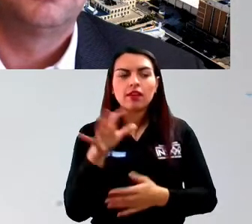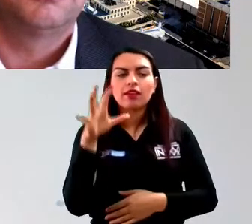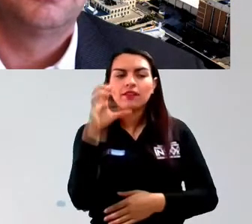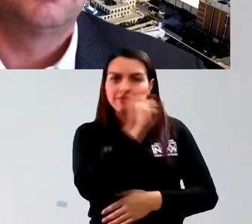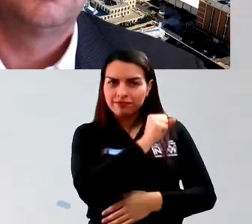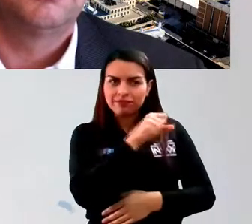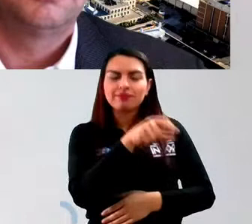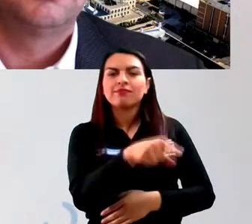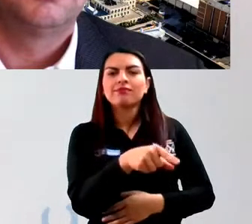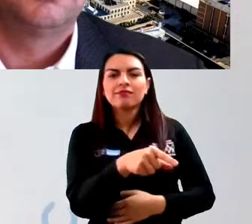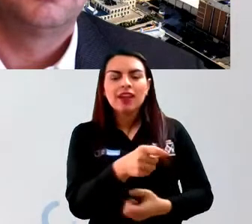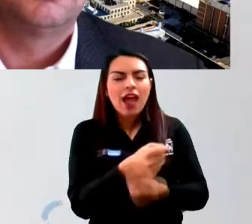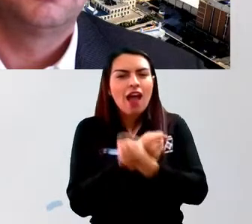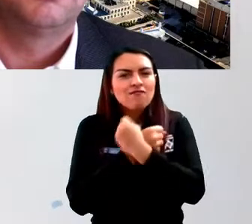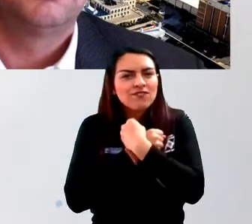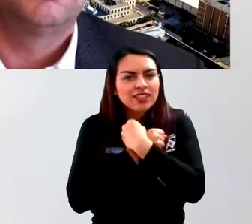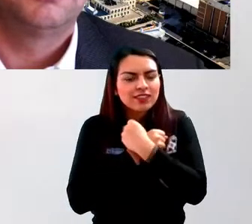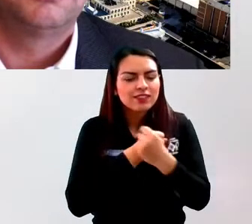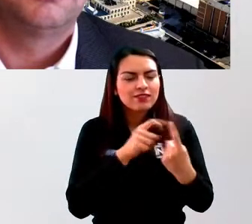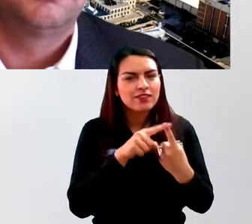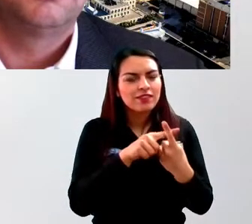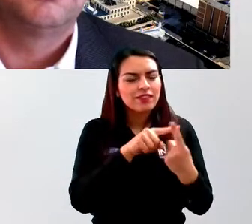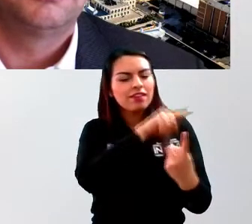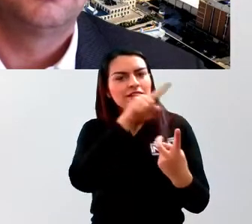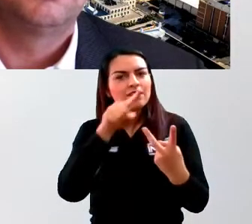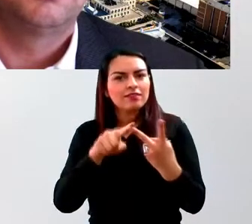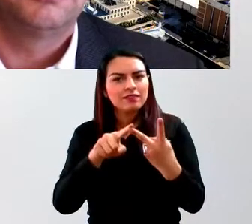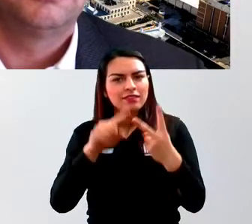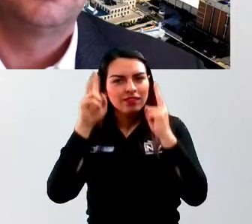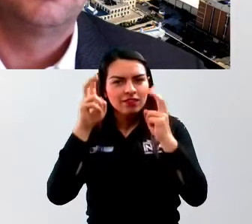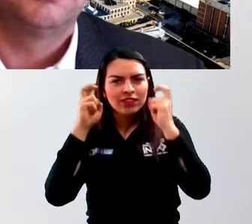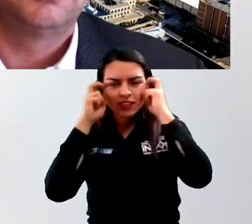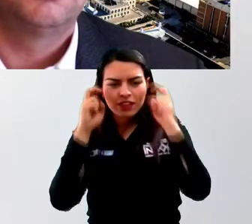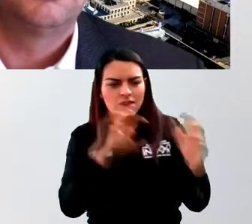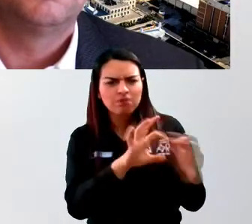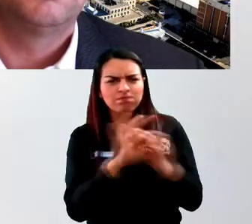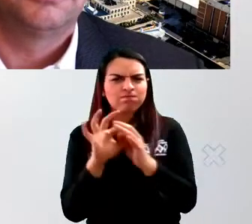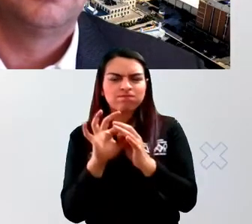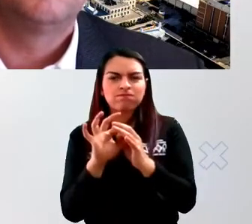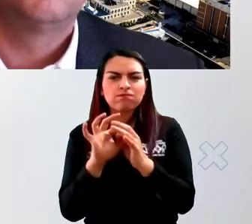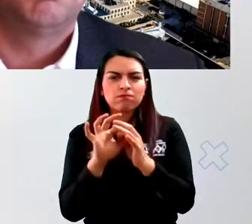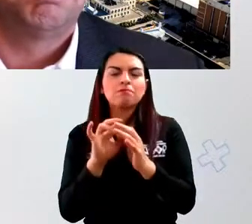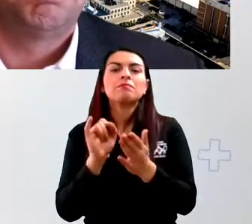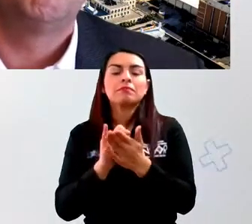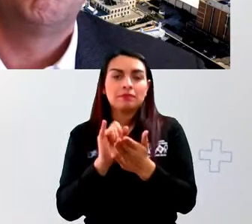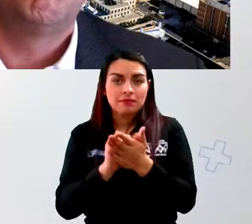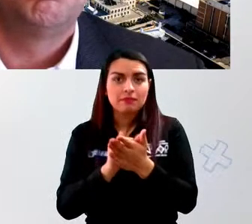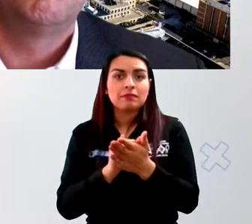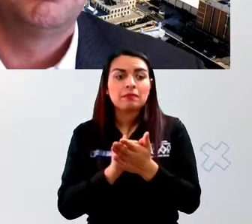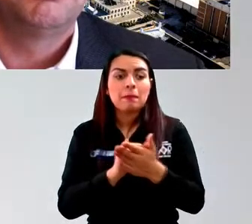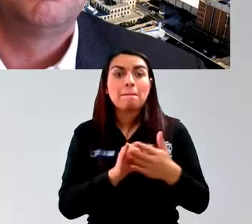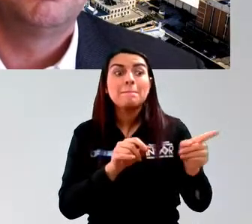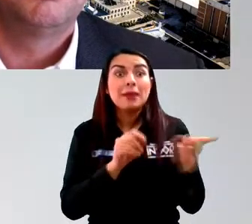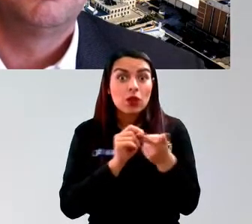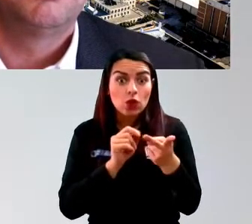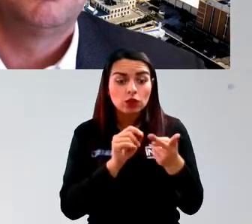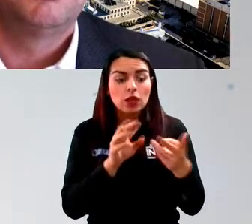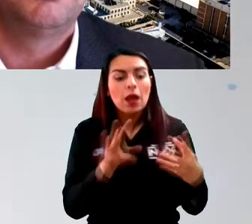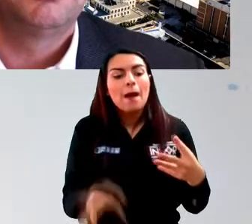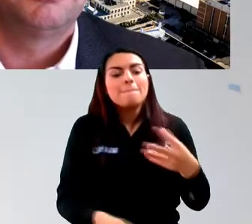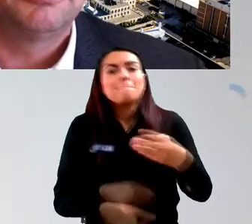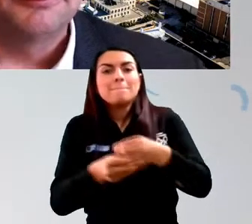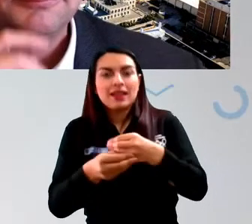afectivo sin descuidar el componente cognitivo. Pero eso, sumado a lo que usted está diciendo,